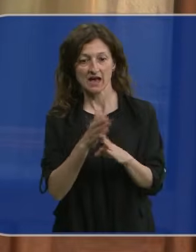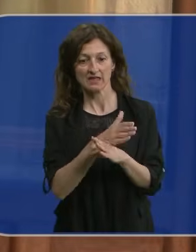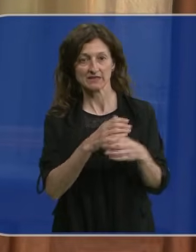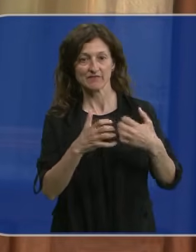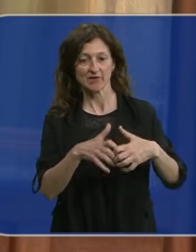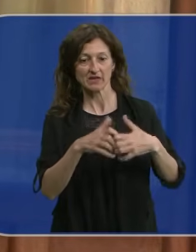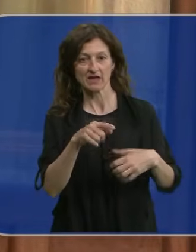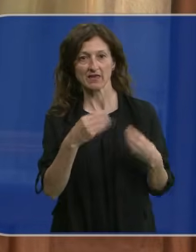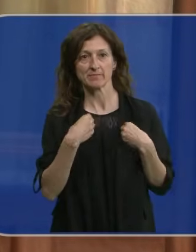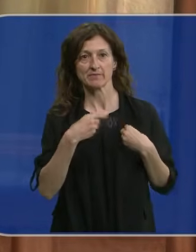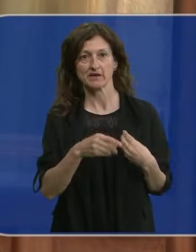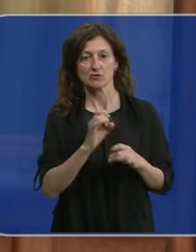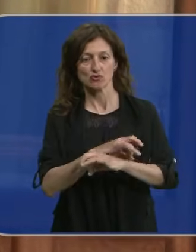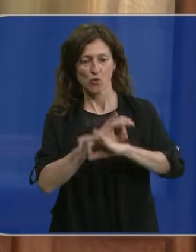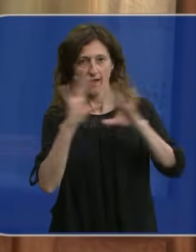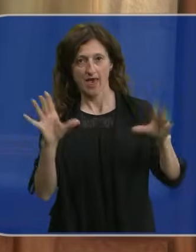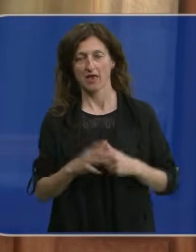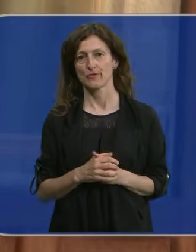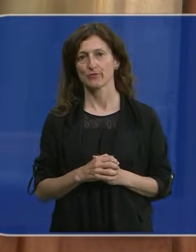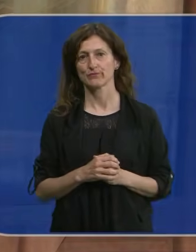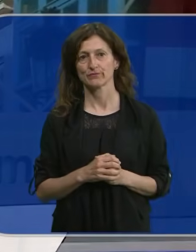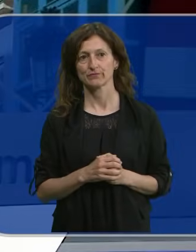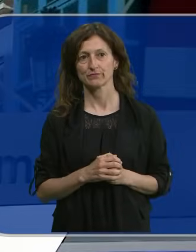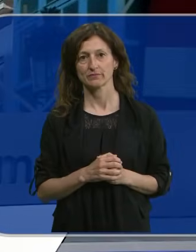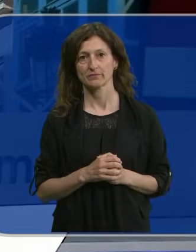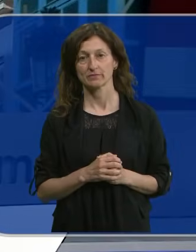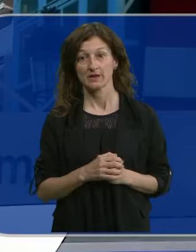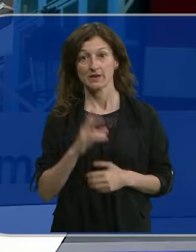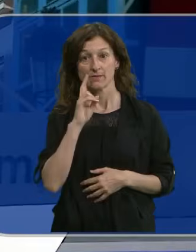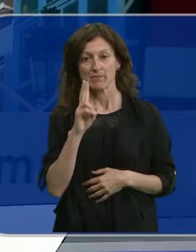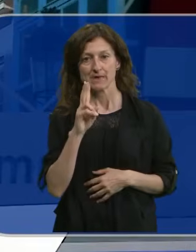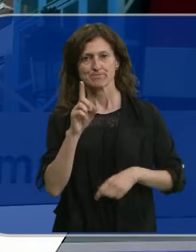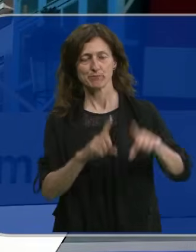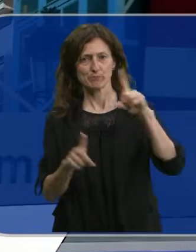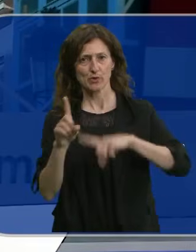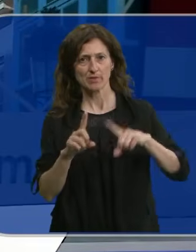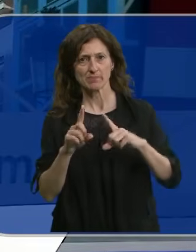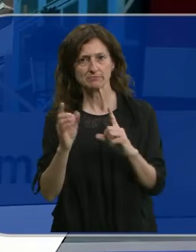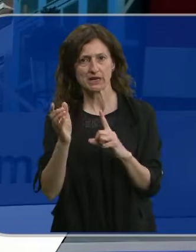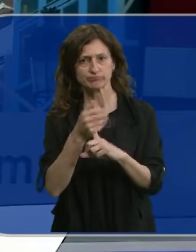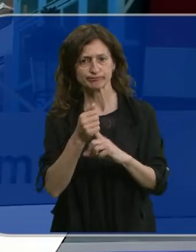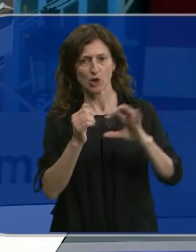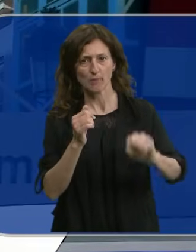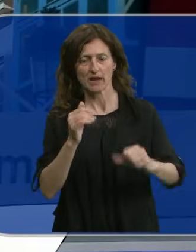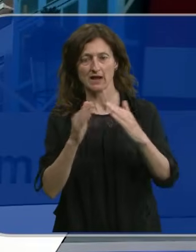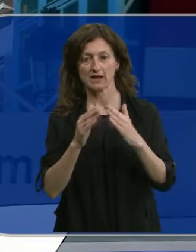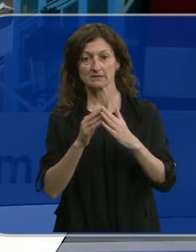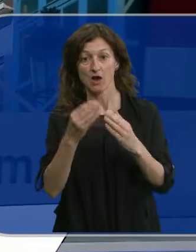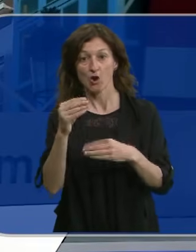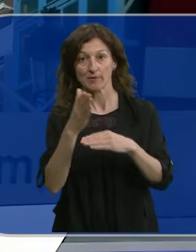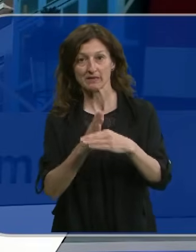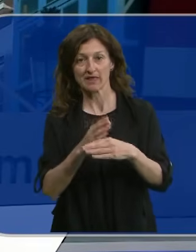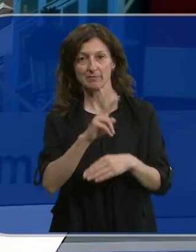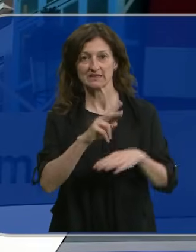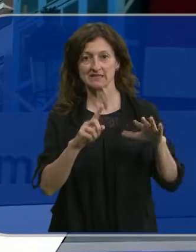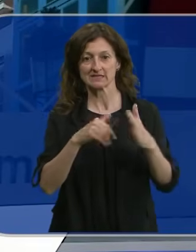y me iría allí a vivir. Vamos, lo tengo más claro. Ya lo ven, hay problemas para conseguir una vivienda. Casi la mitad de los jóvenes de